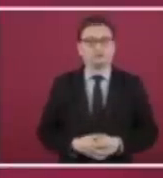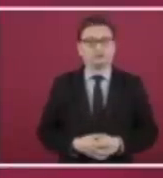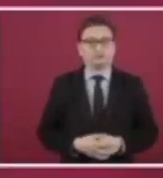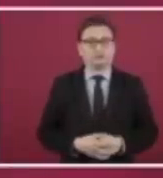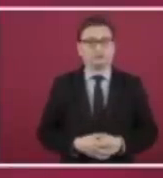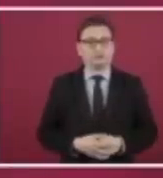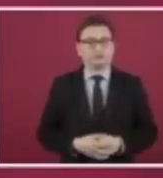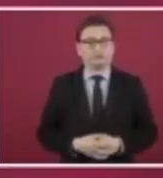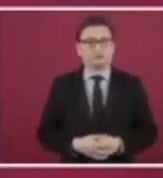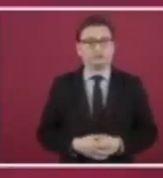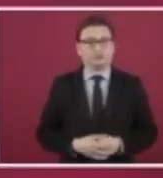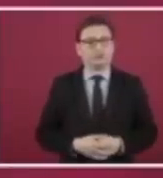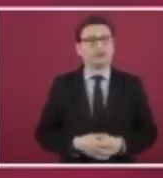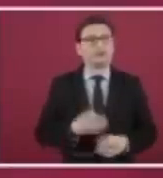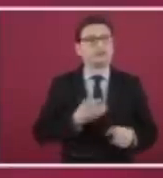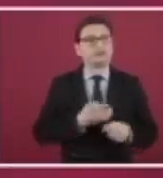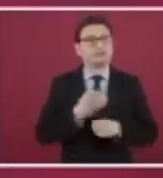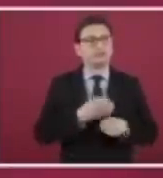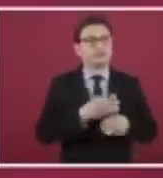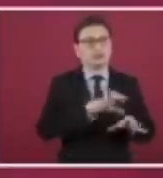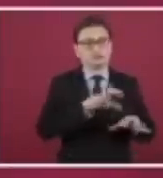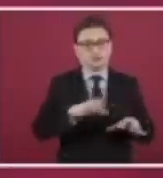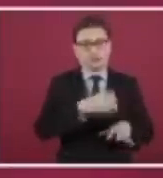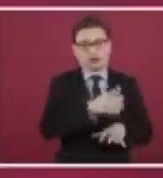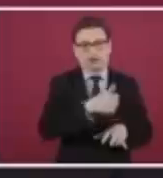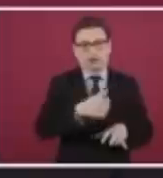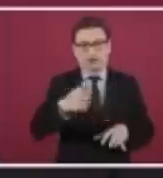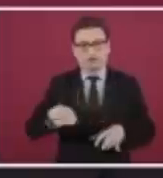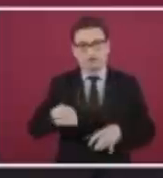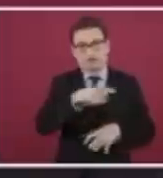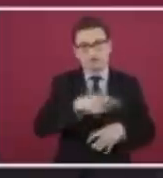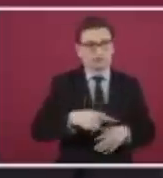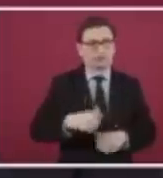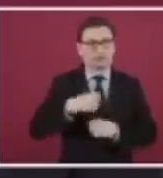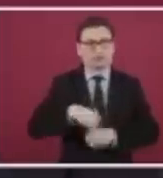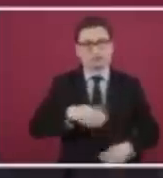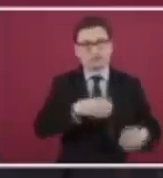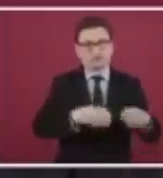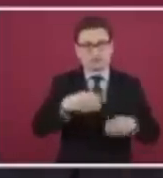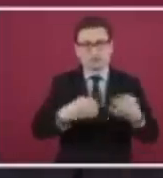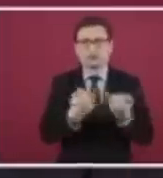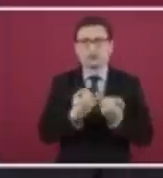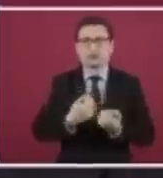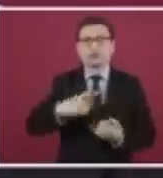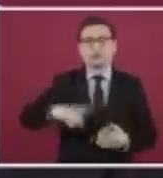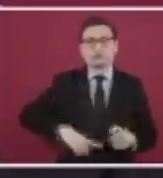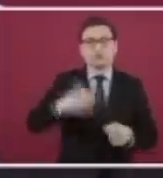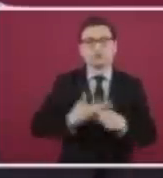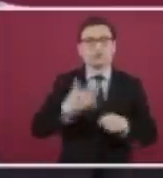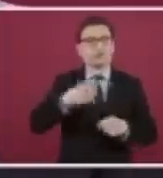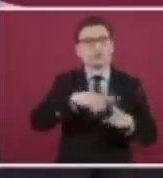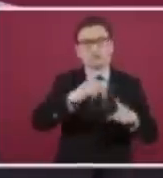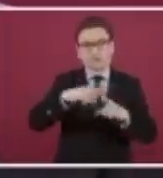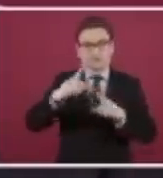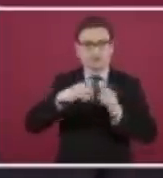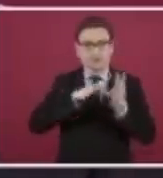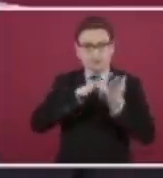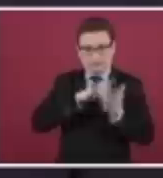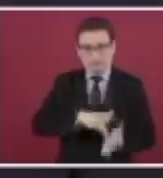Judicial de los estados y desde luego con el apoyo de los gobernadores que participen, que